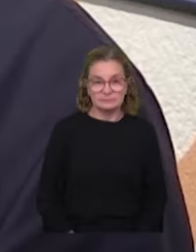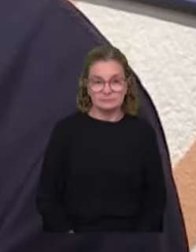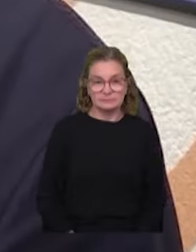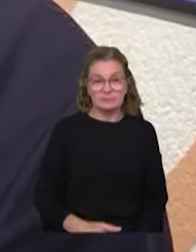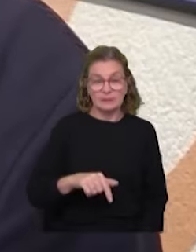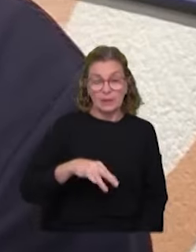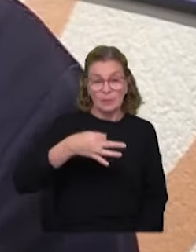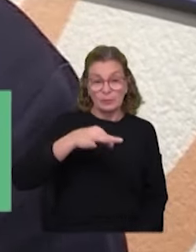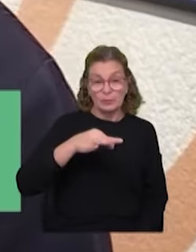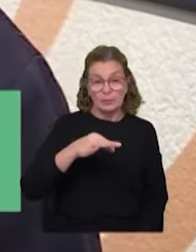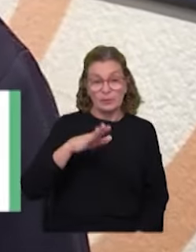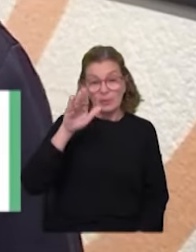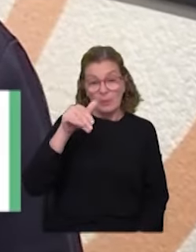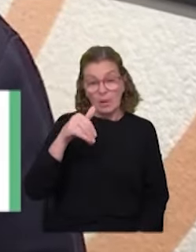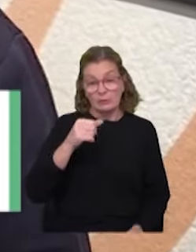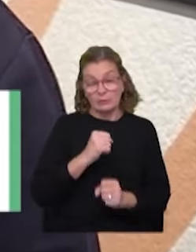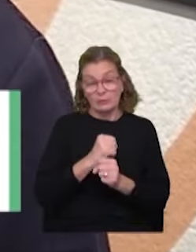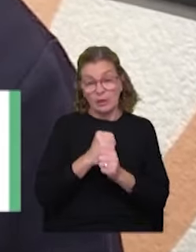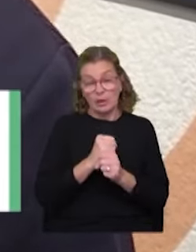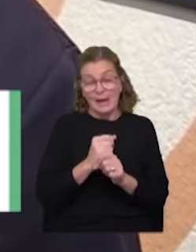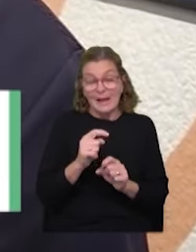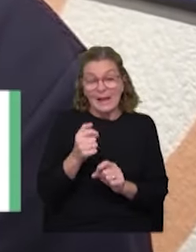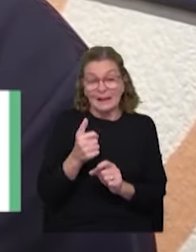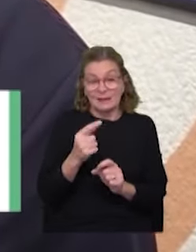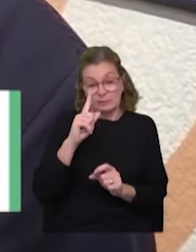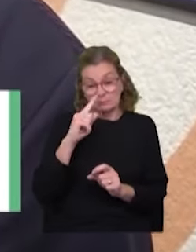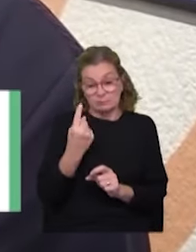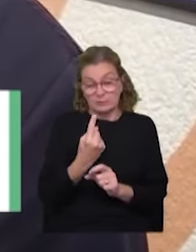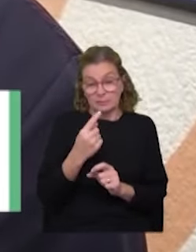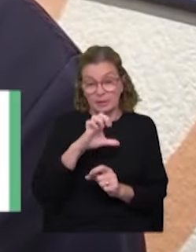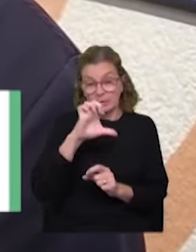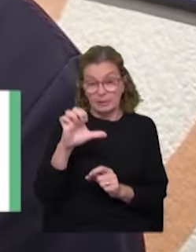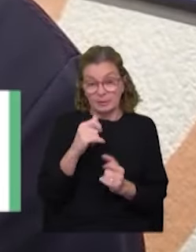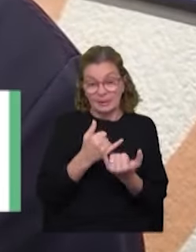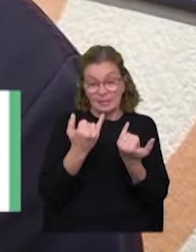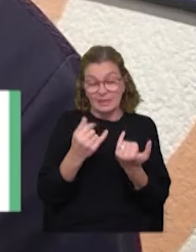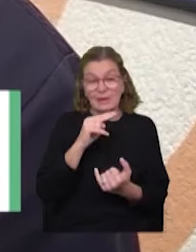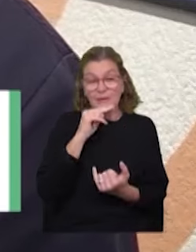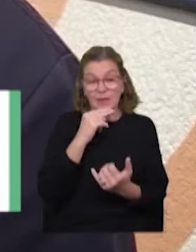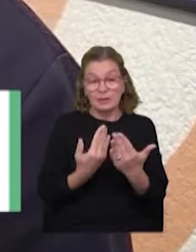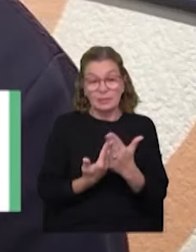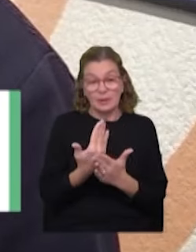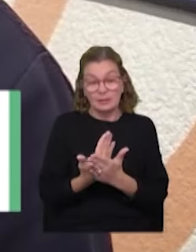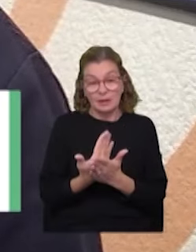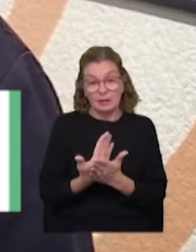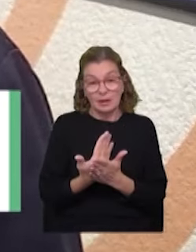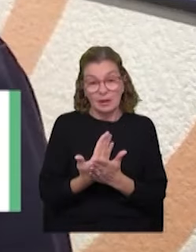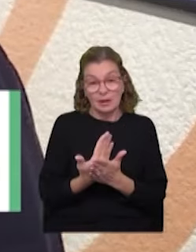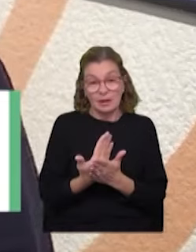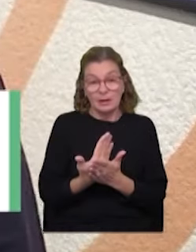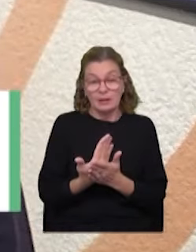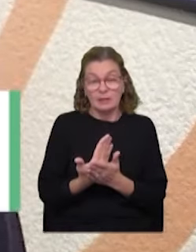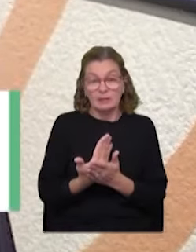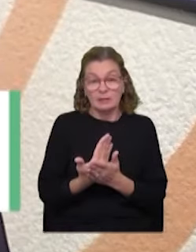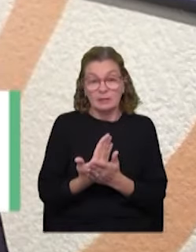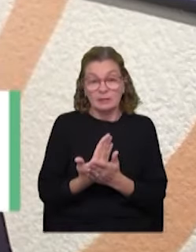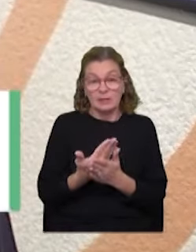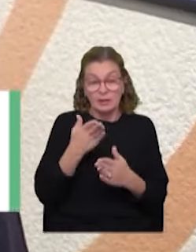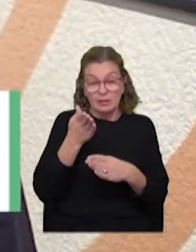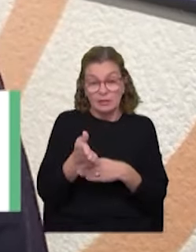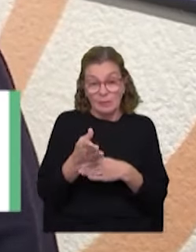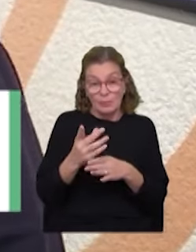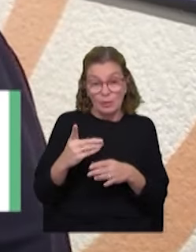oportunidad se nos llamaba una reunión de carácter casi urgente de parte de la empresa el día viernes en la mañana donde como éramos íbamos con